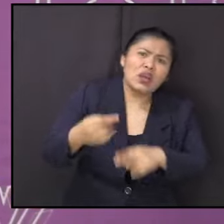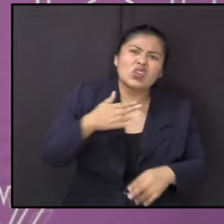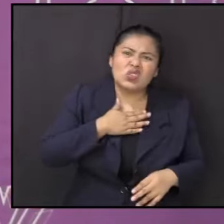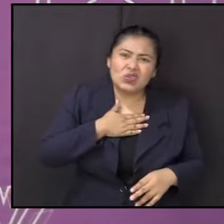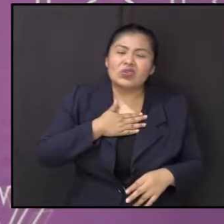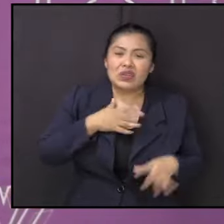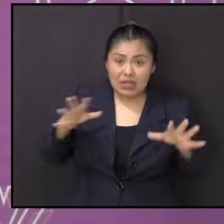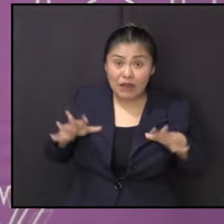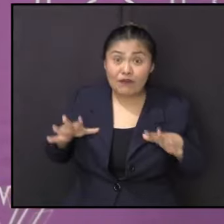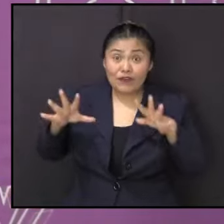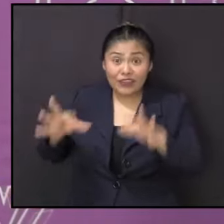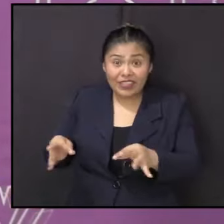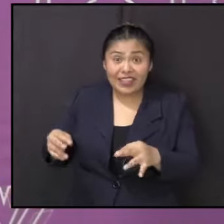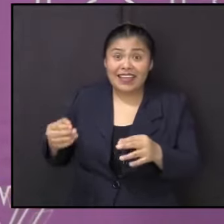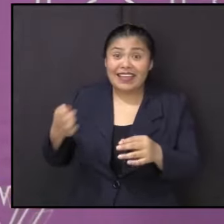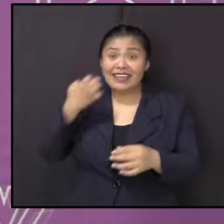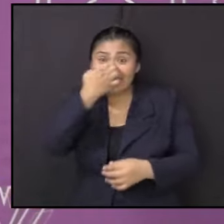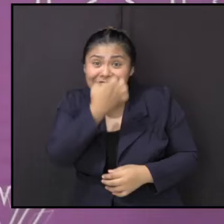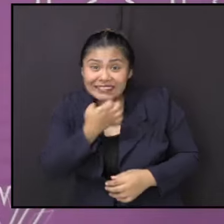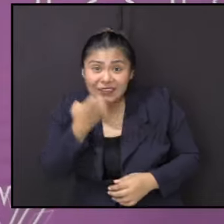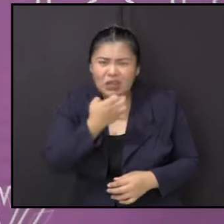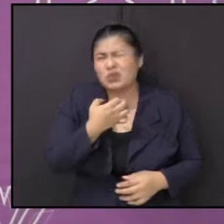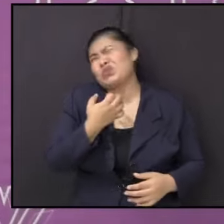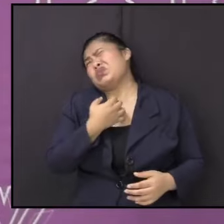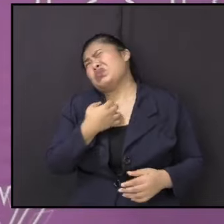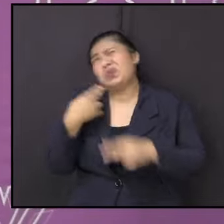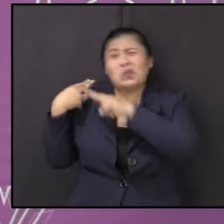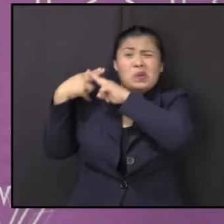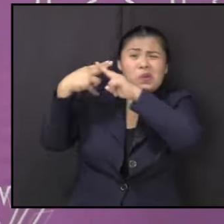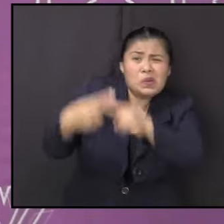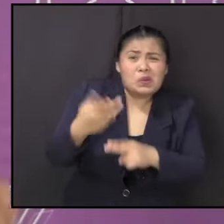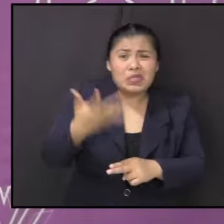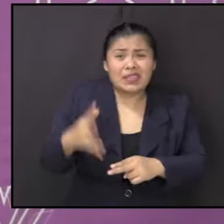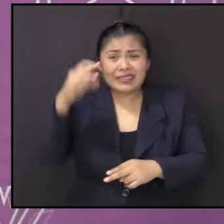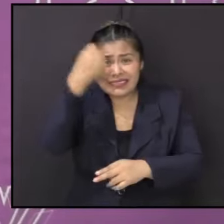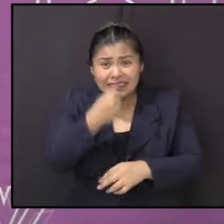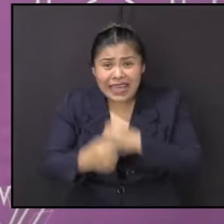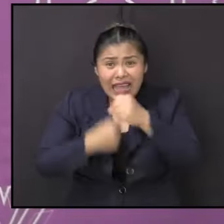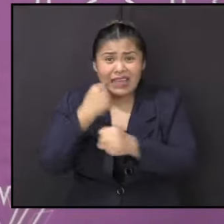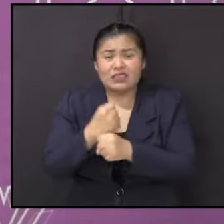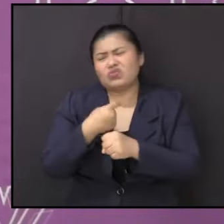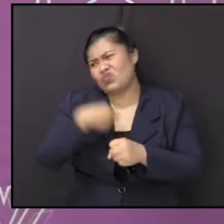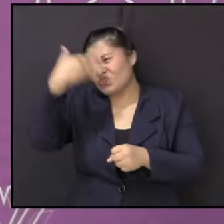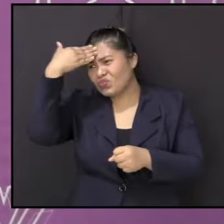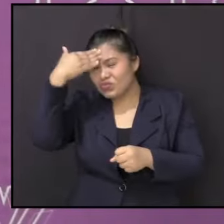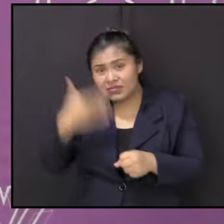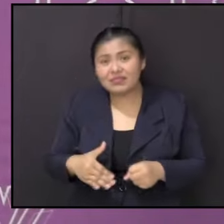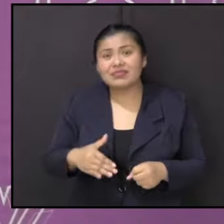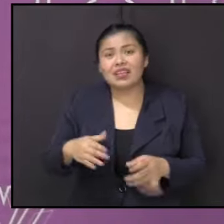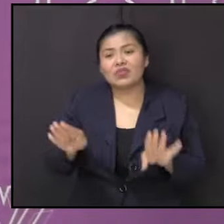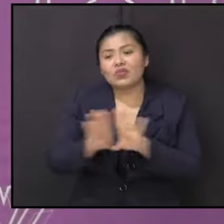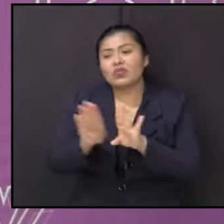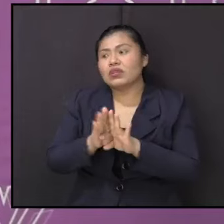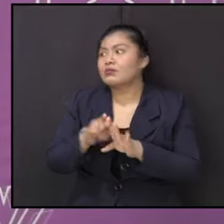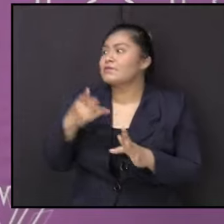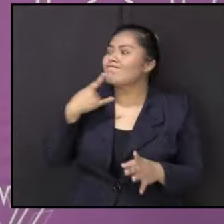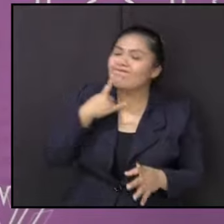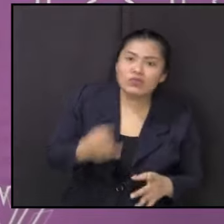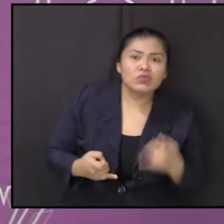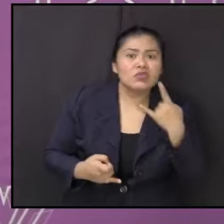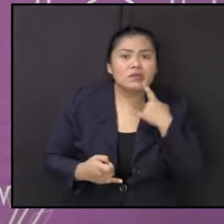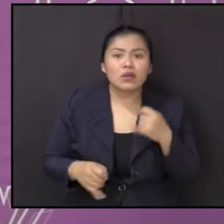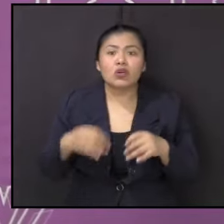costado sangre, sudor y lágrimas, y sé lo que se necesita para poder no nada más esperar con la mano abierta y decir, por favor,